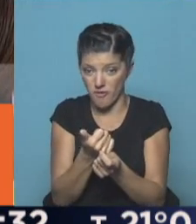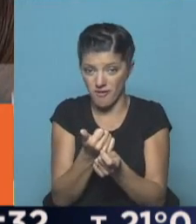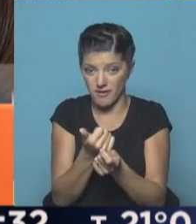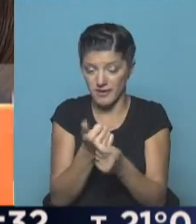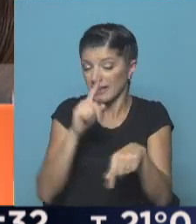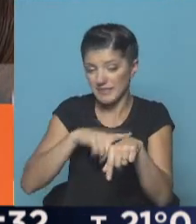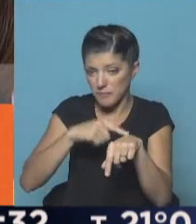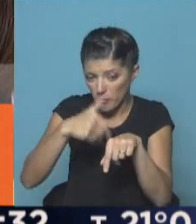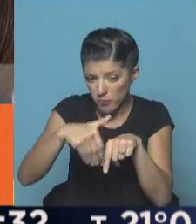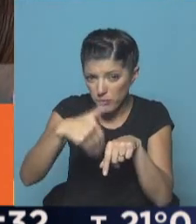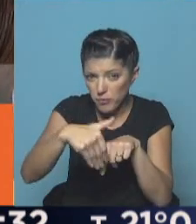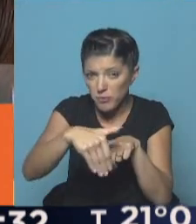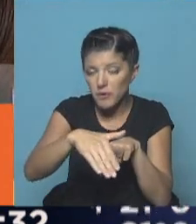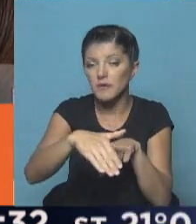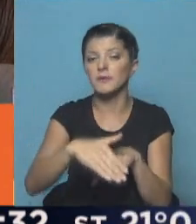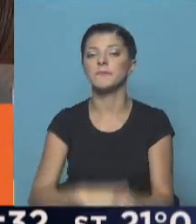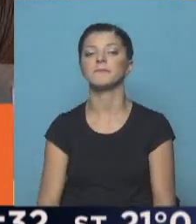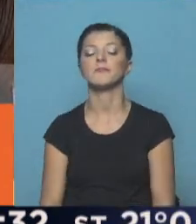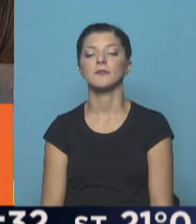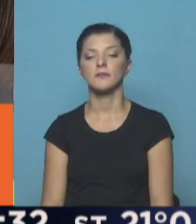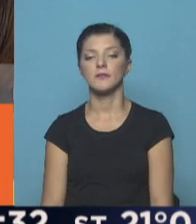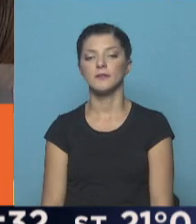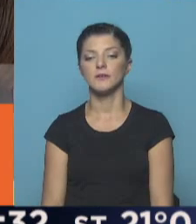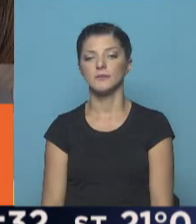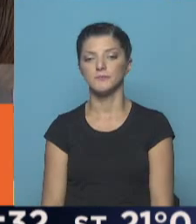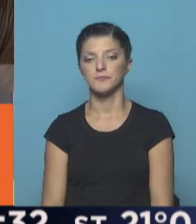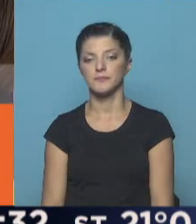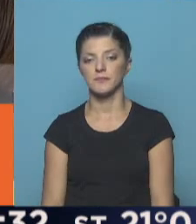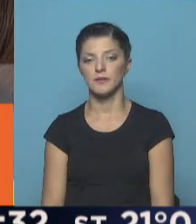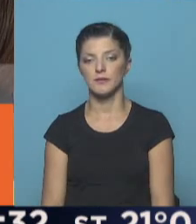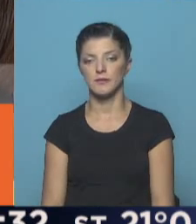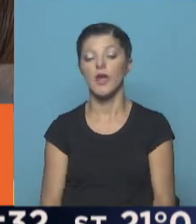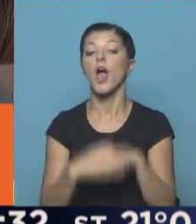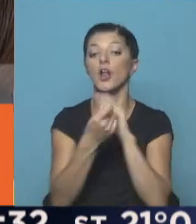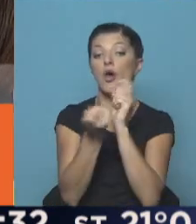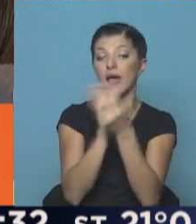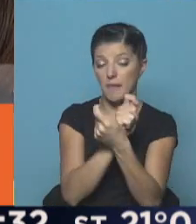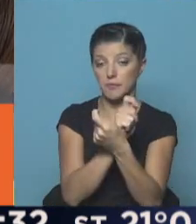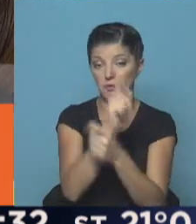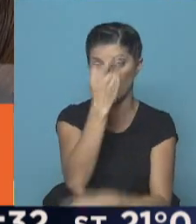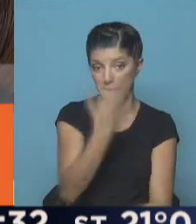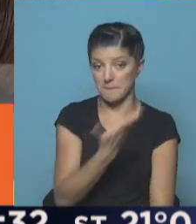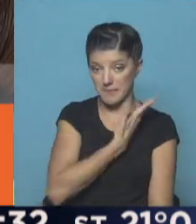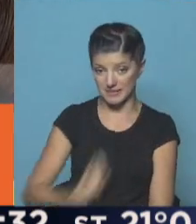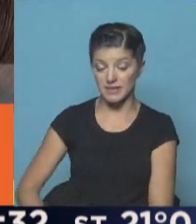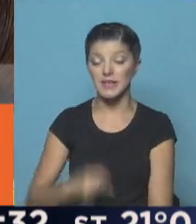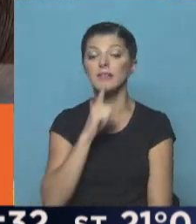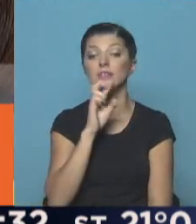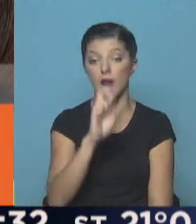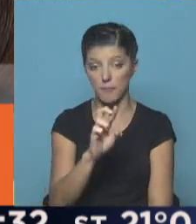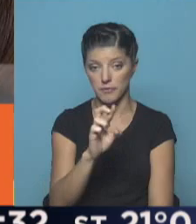corto plazo, el efecto de los cambios de Trump nos